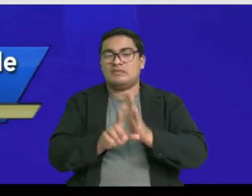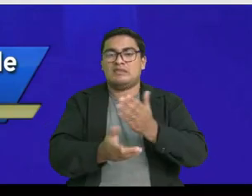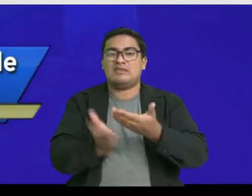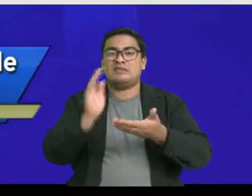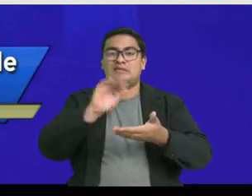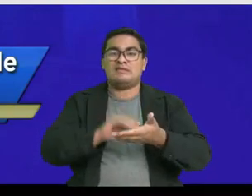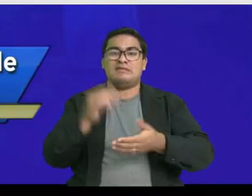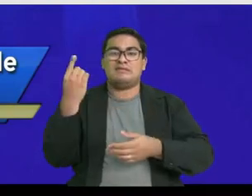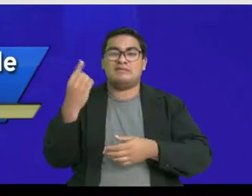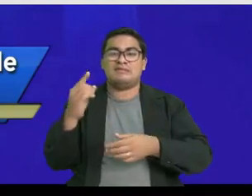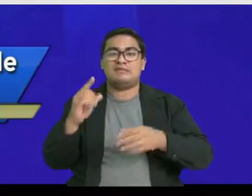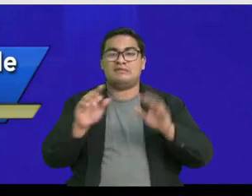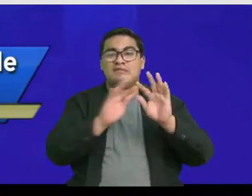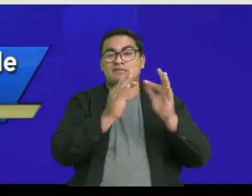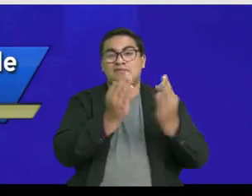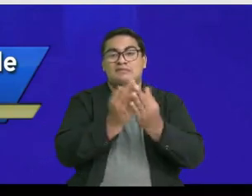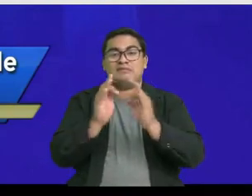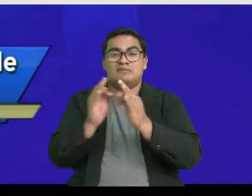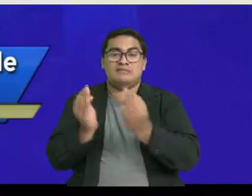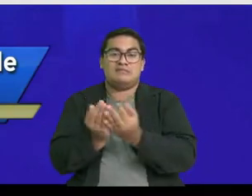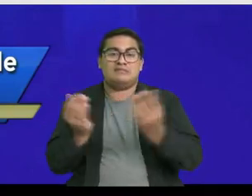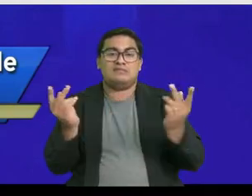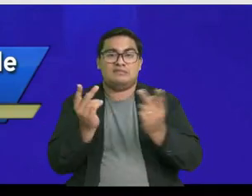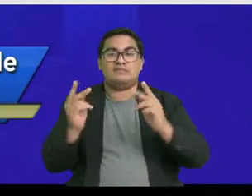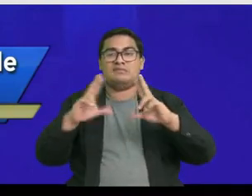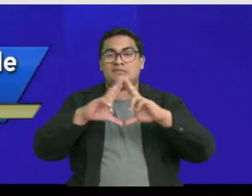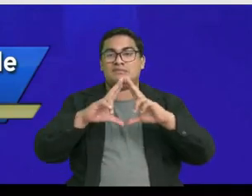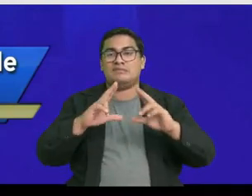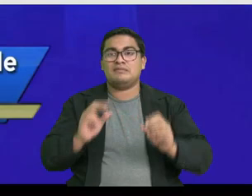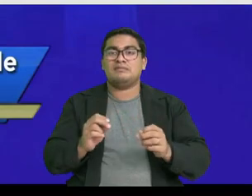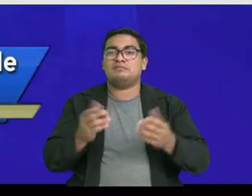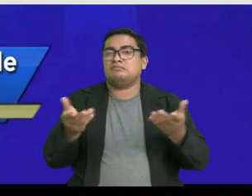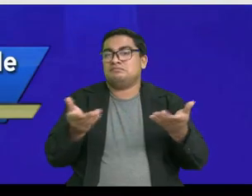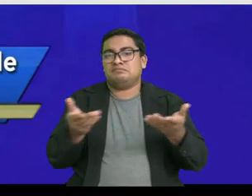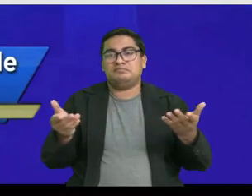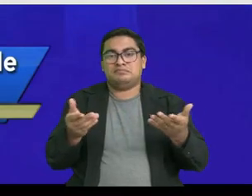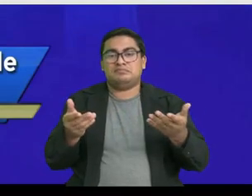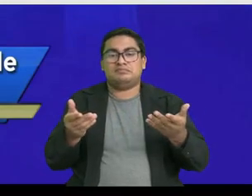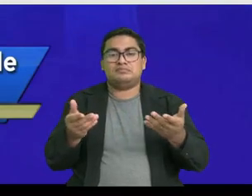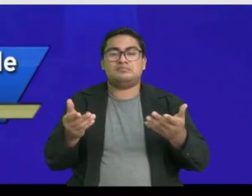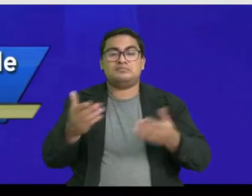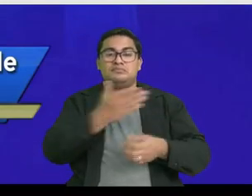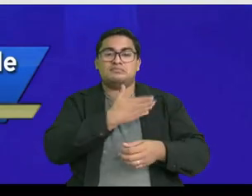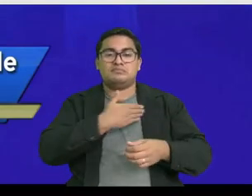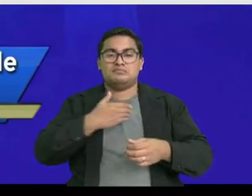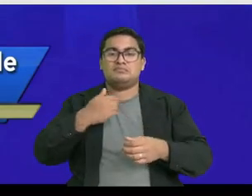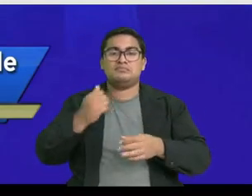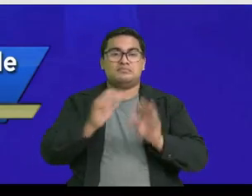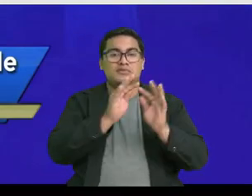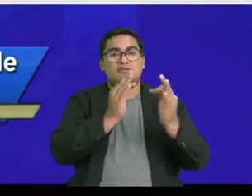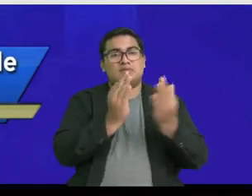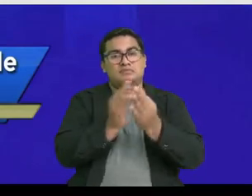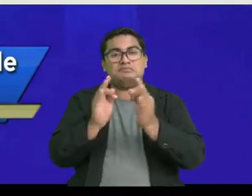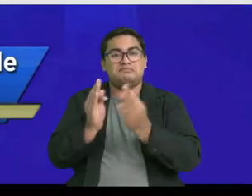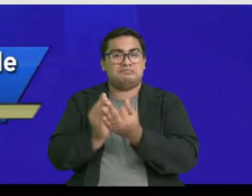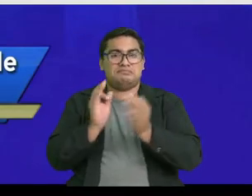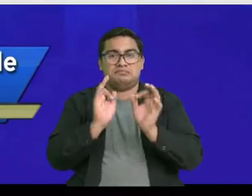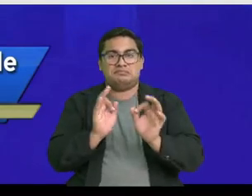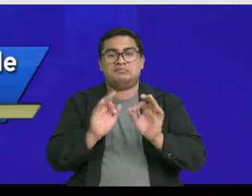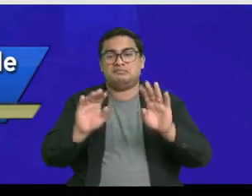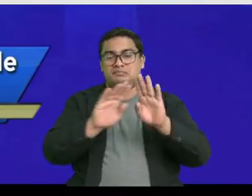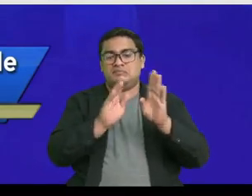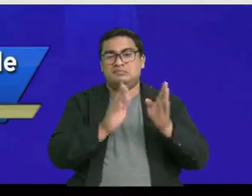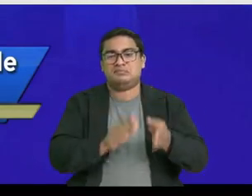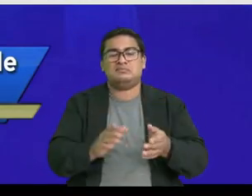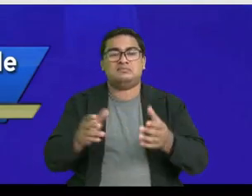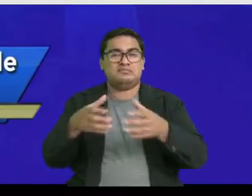las familias nicaragüenses, porque te da mayor seguridad, le va a dar mayor empoderamiento a la familia, a la mujer,